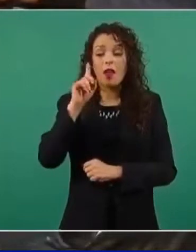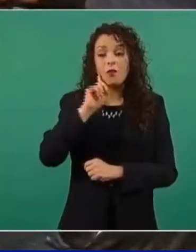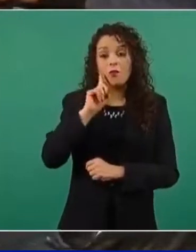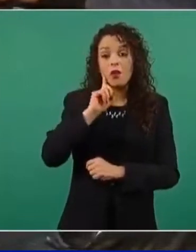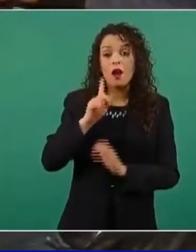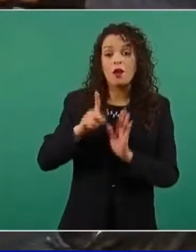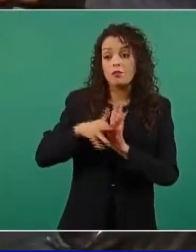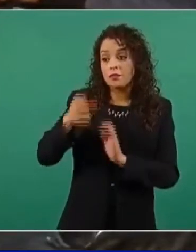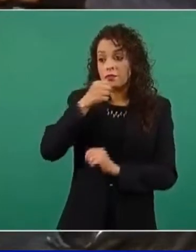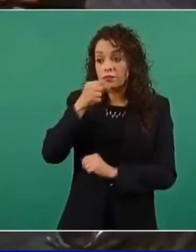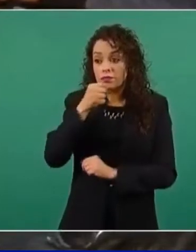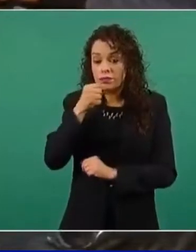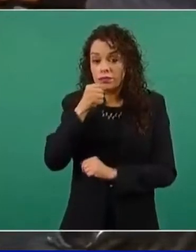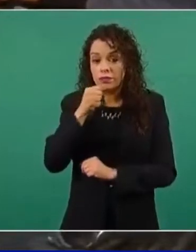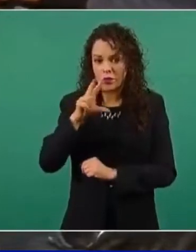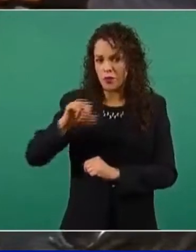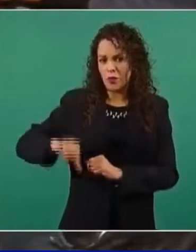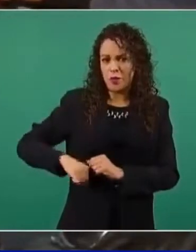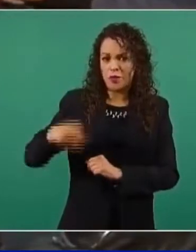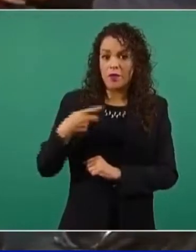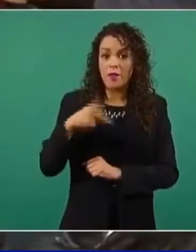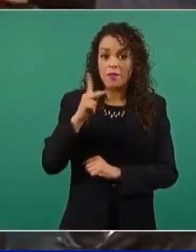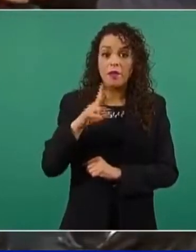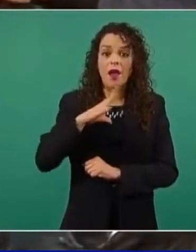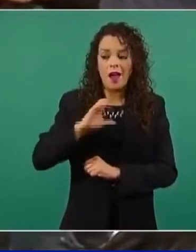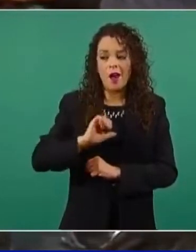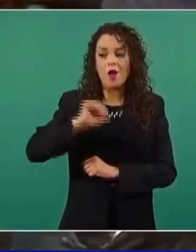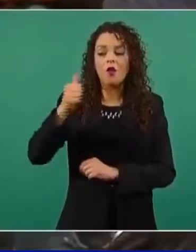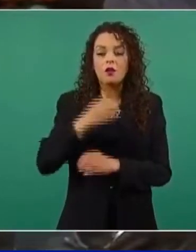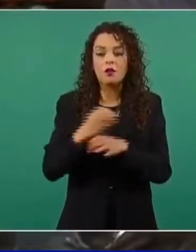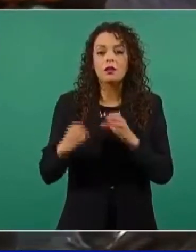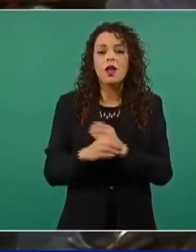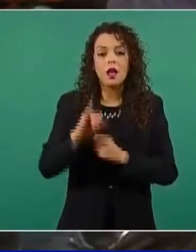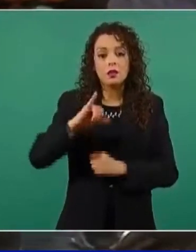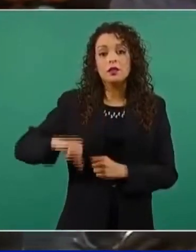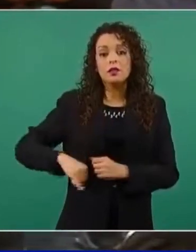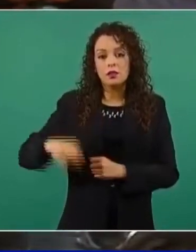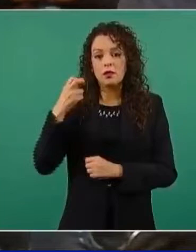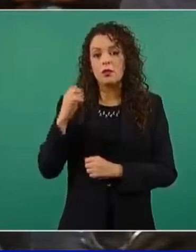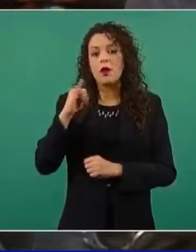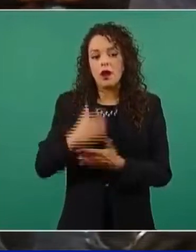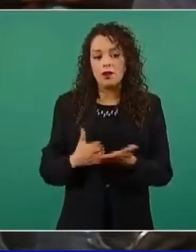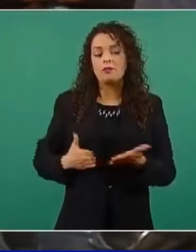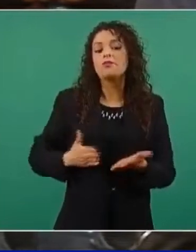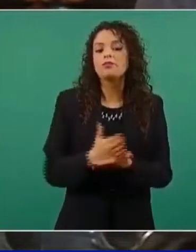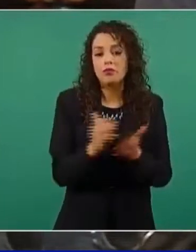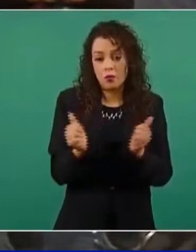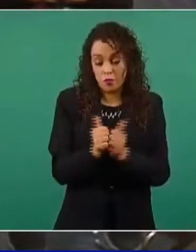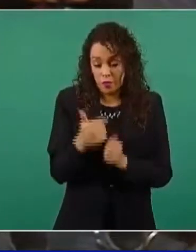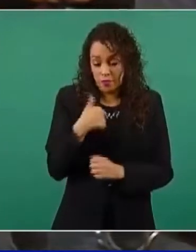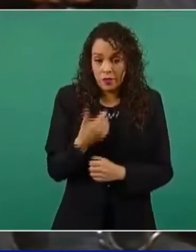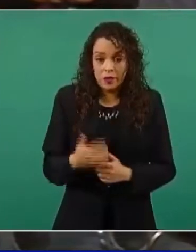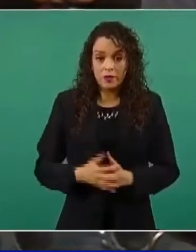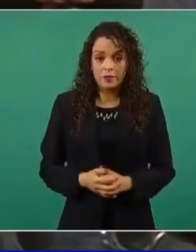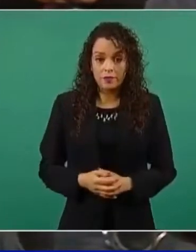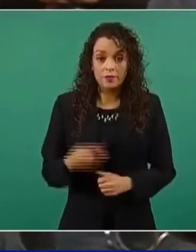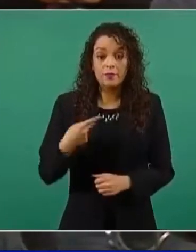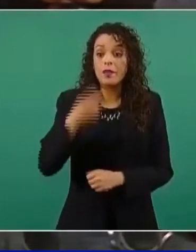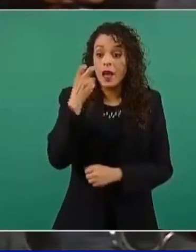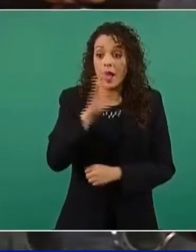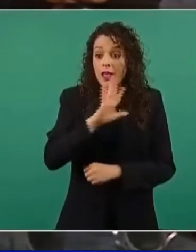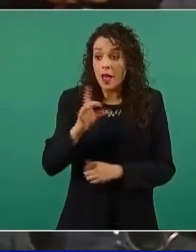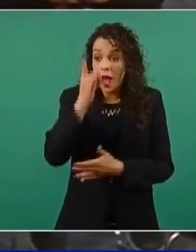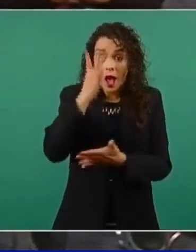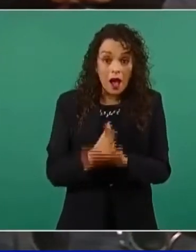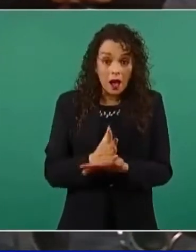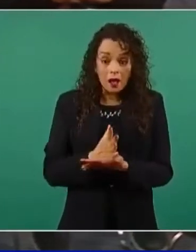porque existe de por medio pues algún otro interés. Y eso no sería o no terminaría allí, señor presidente,